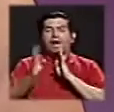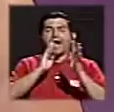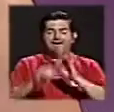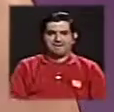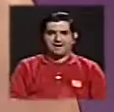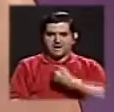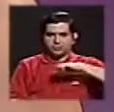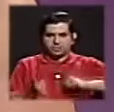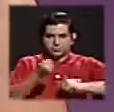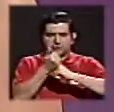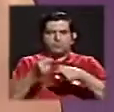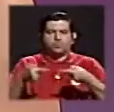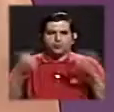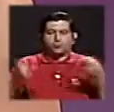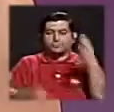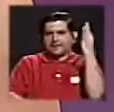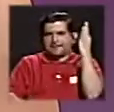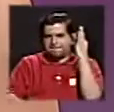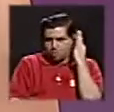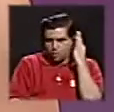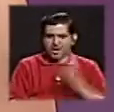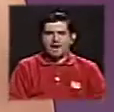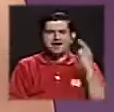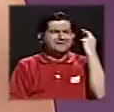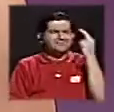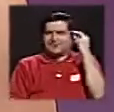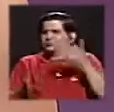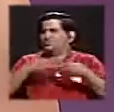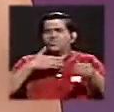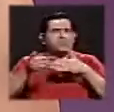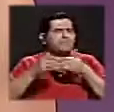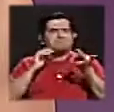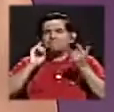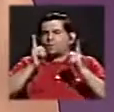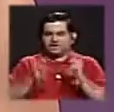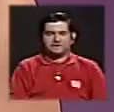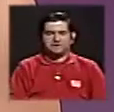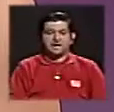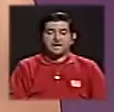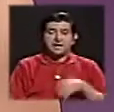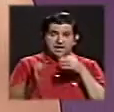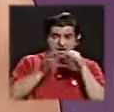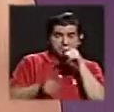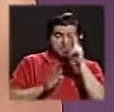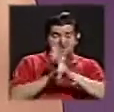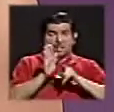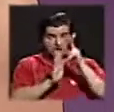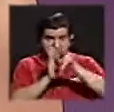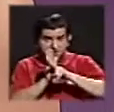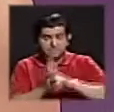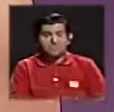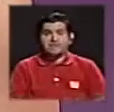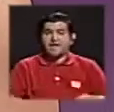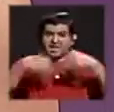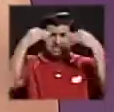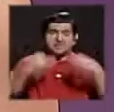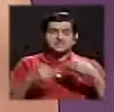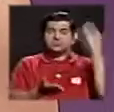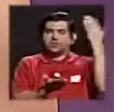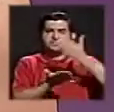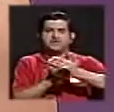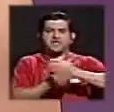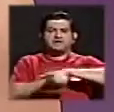de si estamos a favor o en contra de que una mujer, que por las razones que sea, por las razones que nos explicaba también el video, ha tomado la decisión de